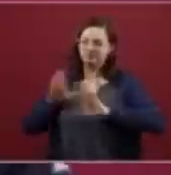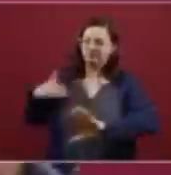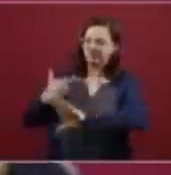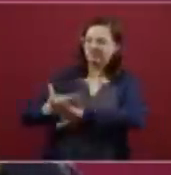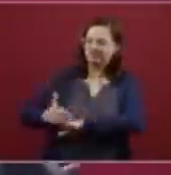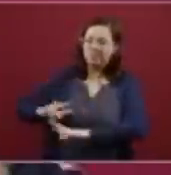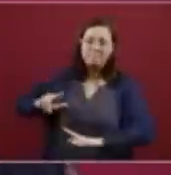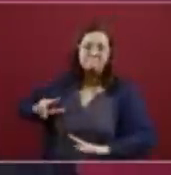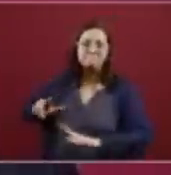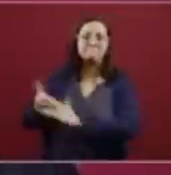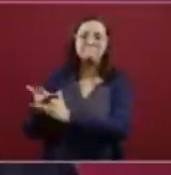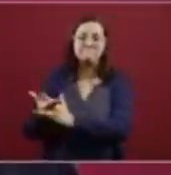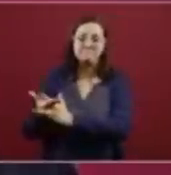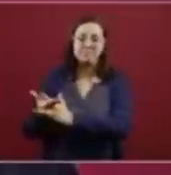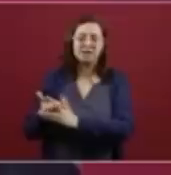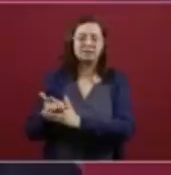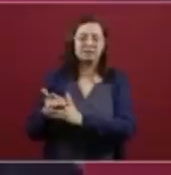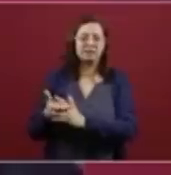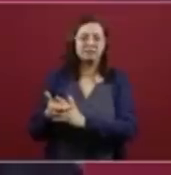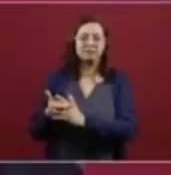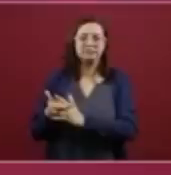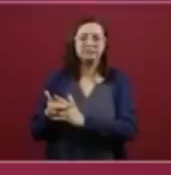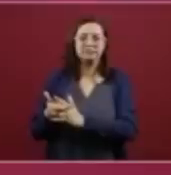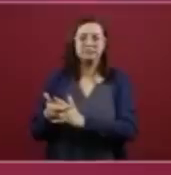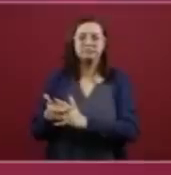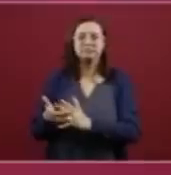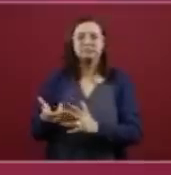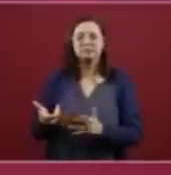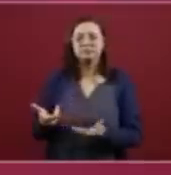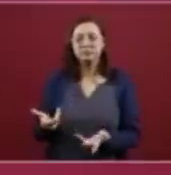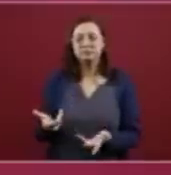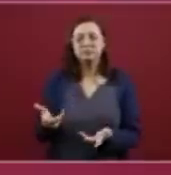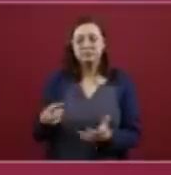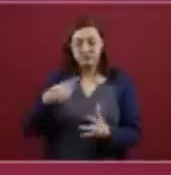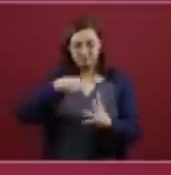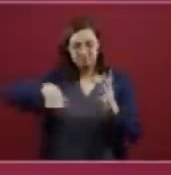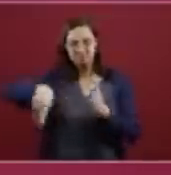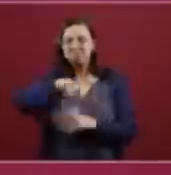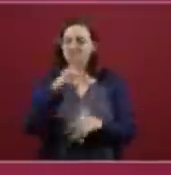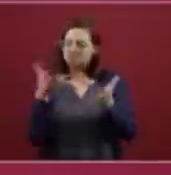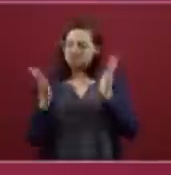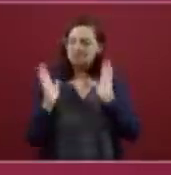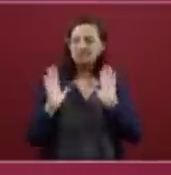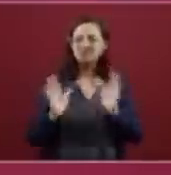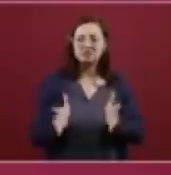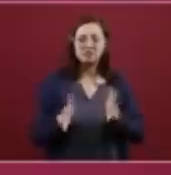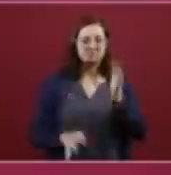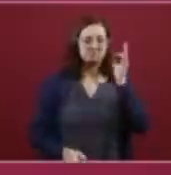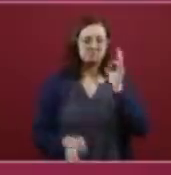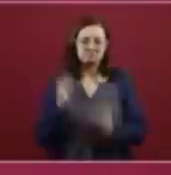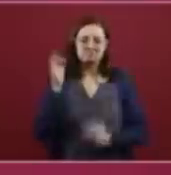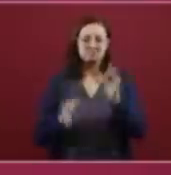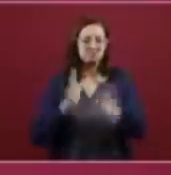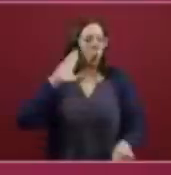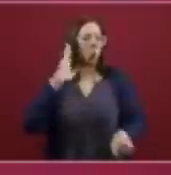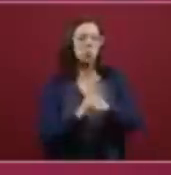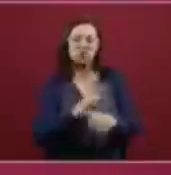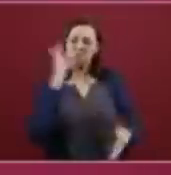en Chicoasén, y ya están los militares en la